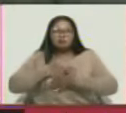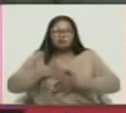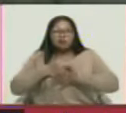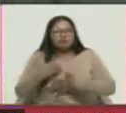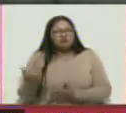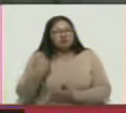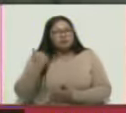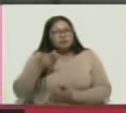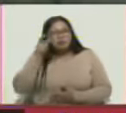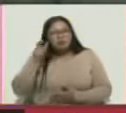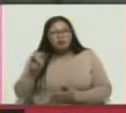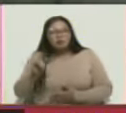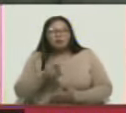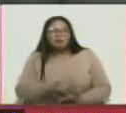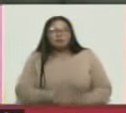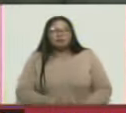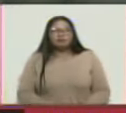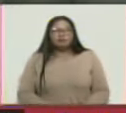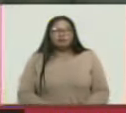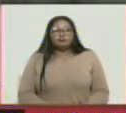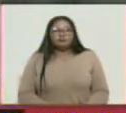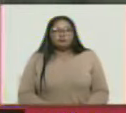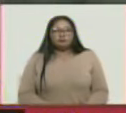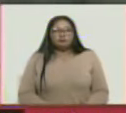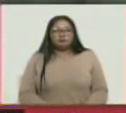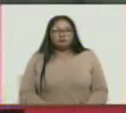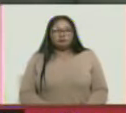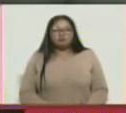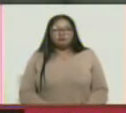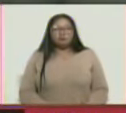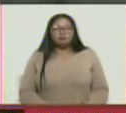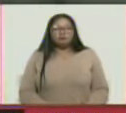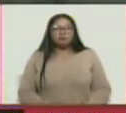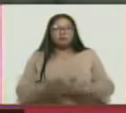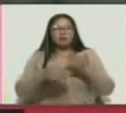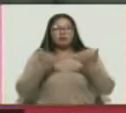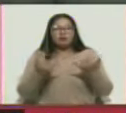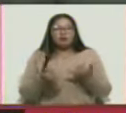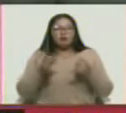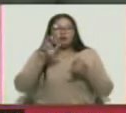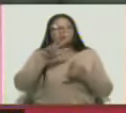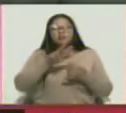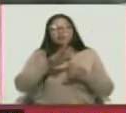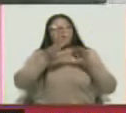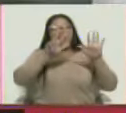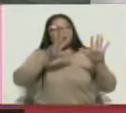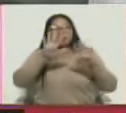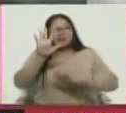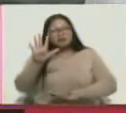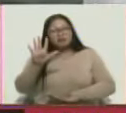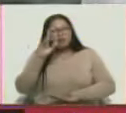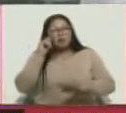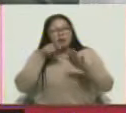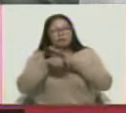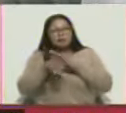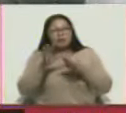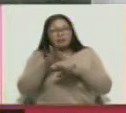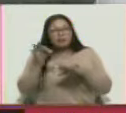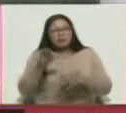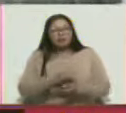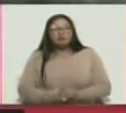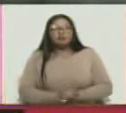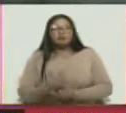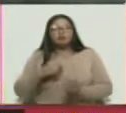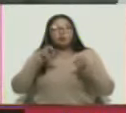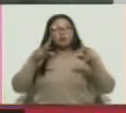sufrimiento del pueblo palestino? Hasta el momento 85 camiones ha entrado a la franja de Gaza y aprovecho la